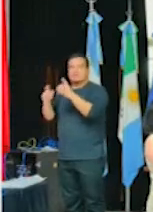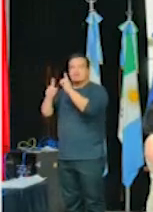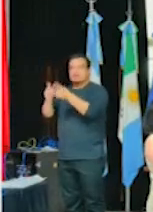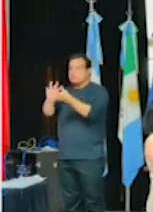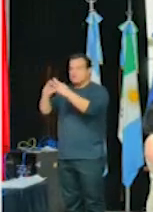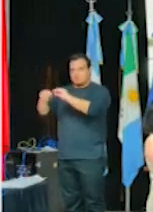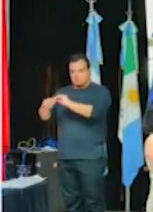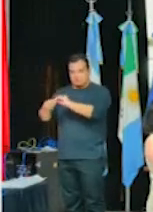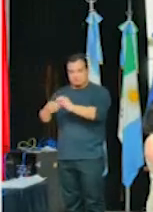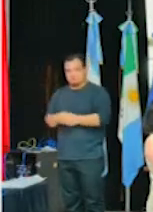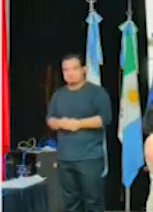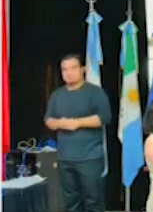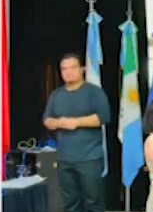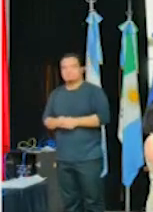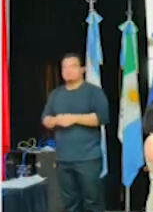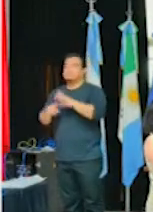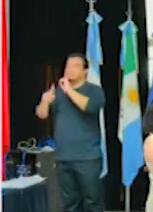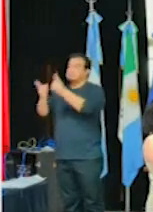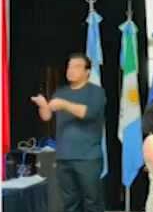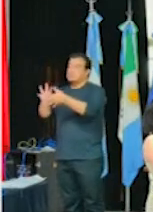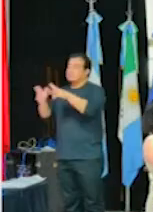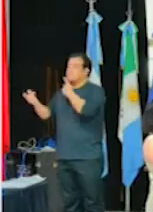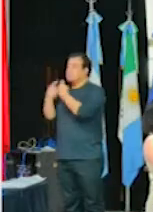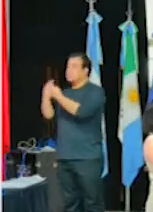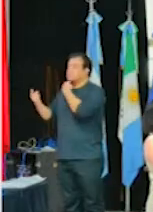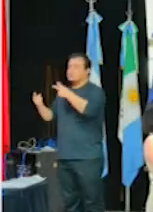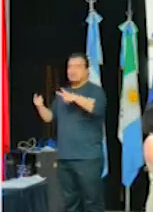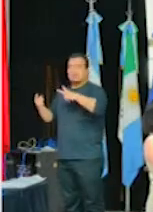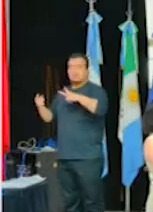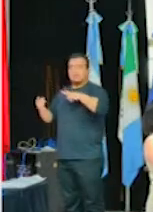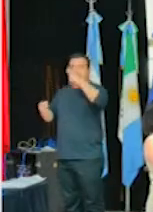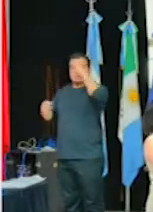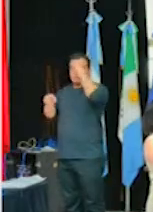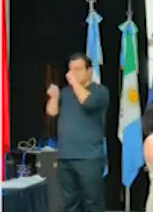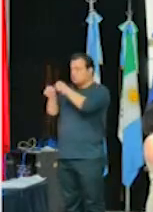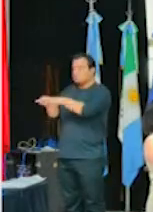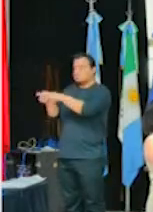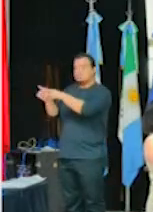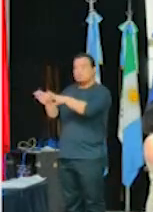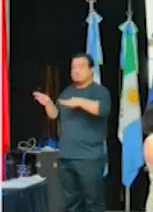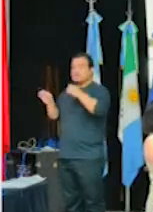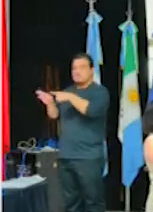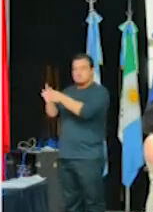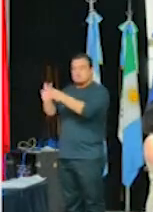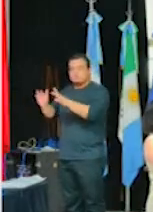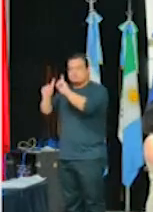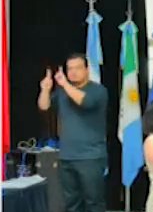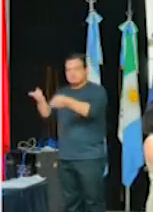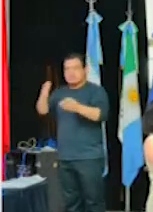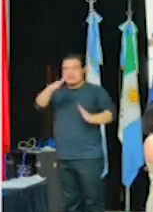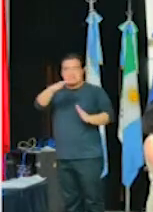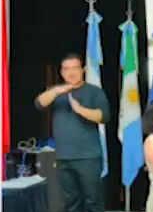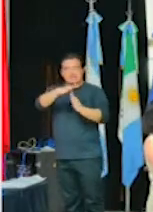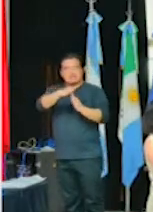éticas, integridad, confidencialidad, responsabilidad, respeto por la autonomía y trabajo en equipo, liderazgo, gestión de